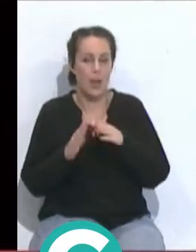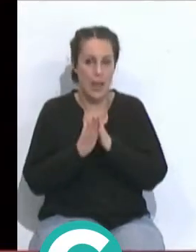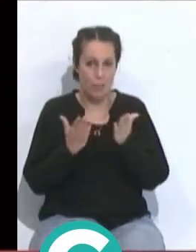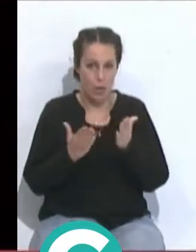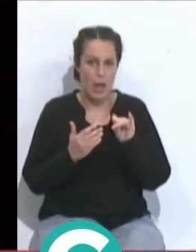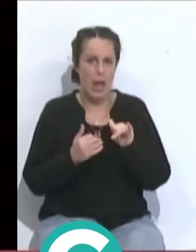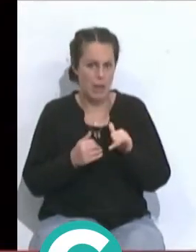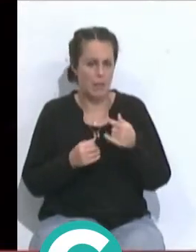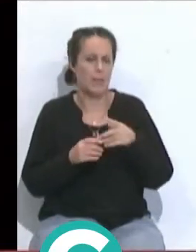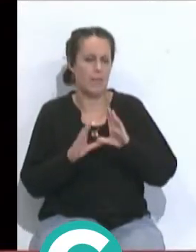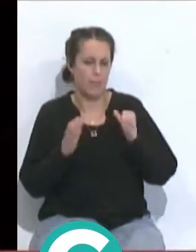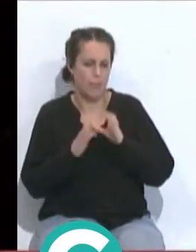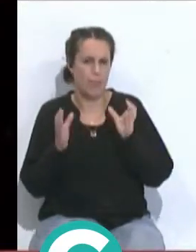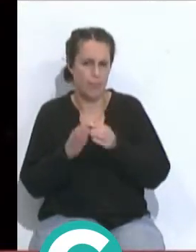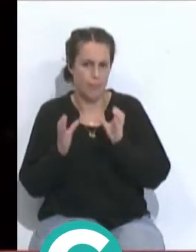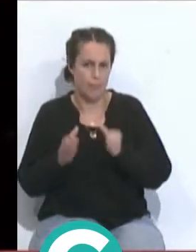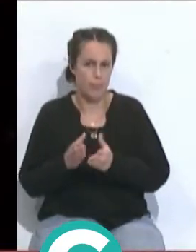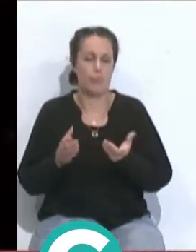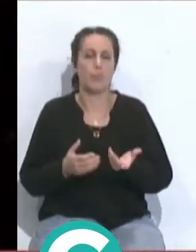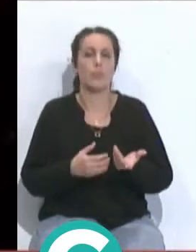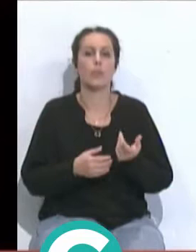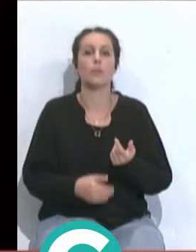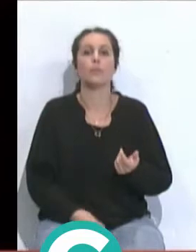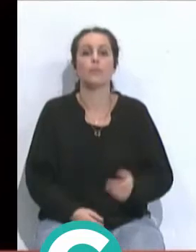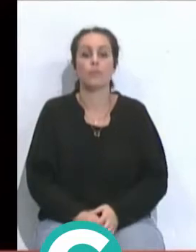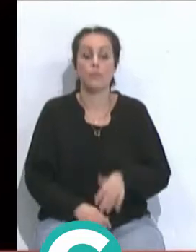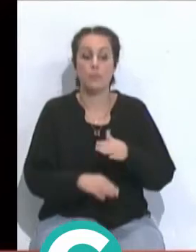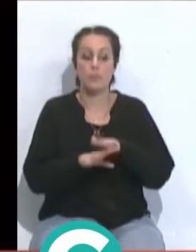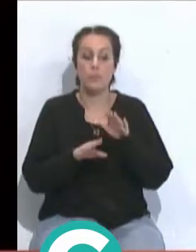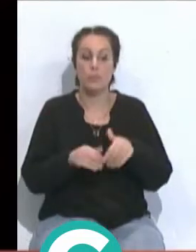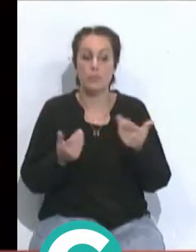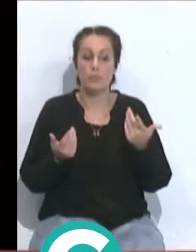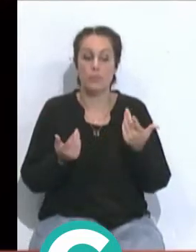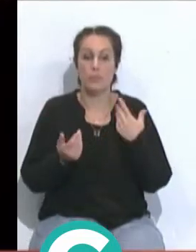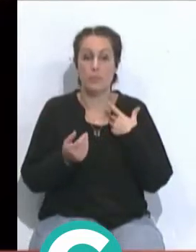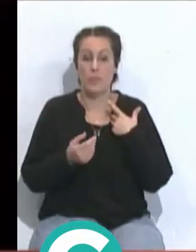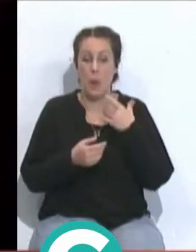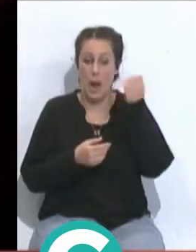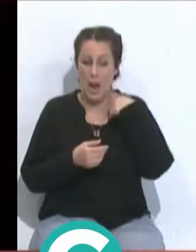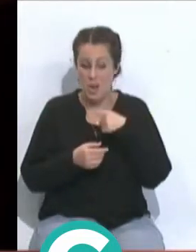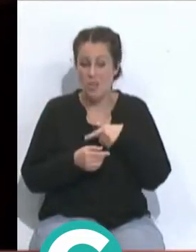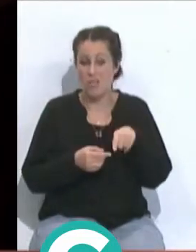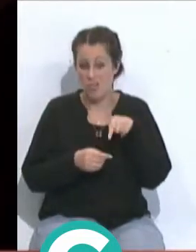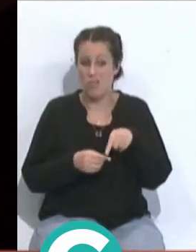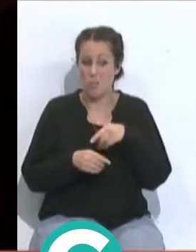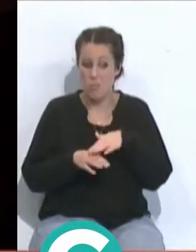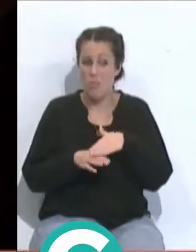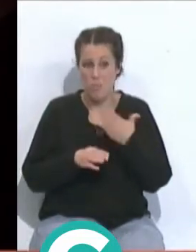oda a la cama, al coche, al vino. Y bueno, al final es que Juan Carlos da para esto y para más.